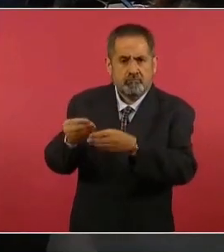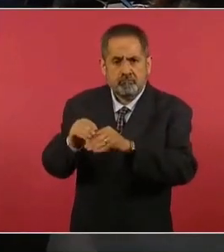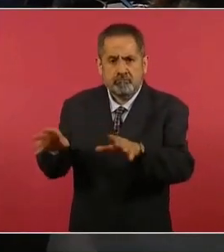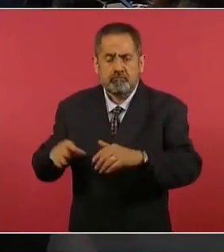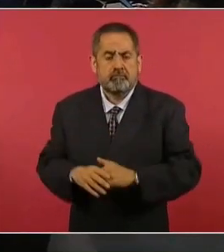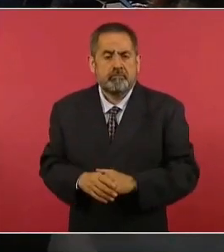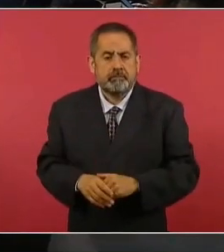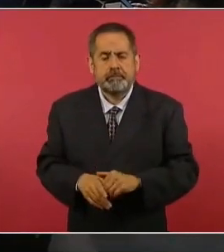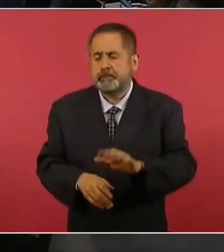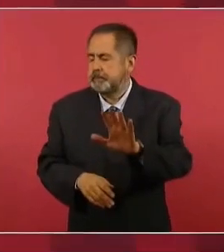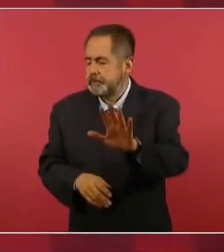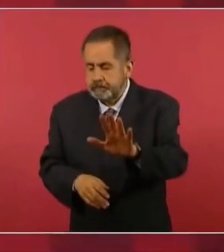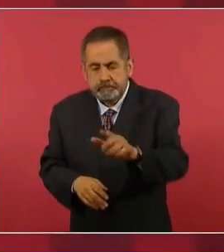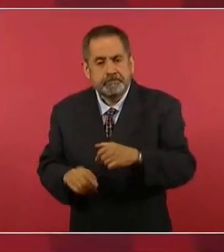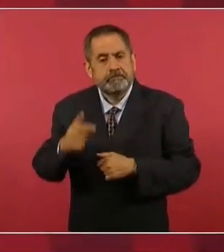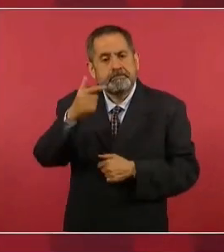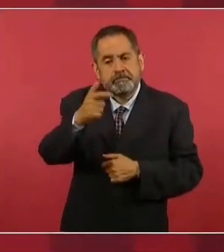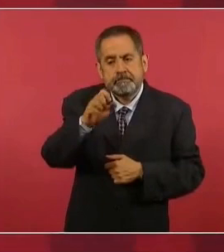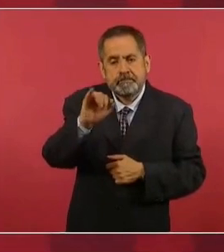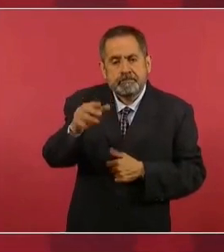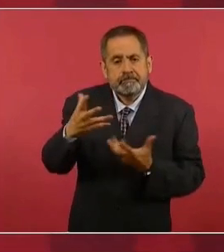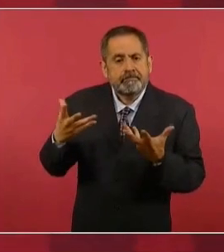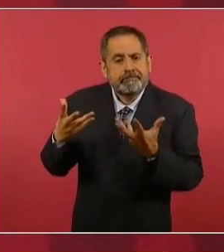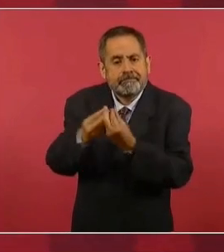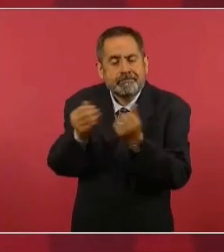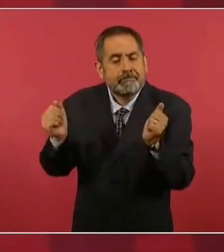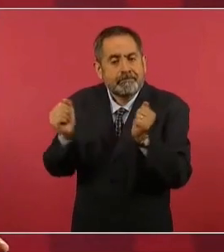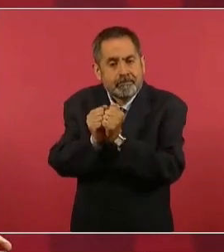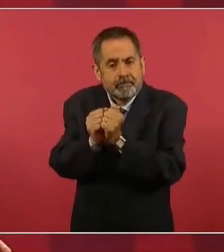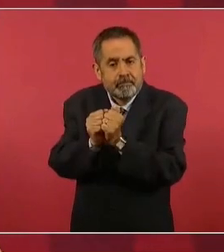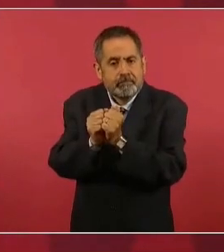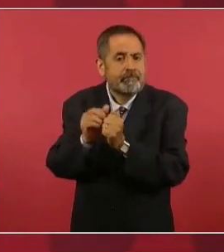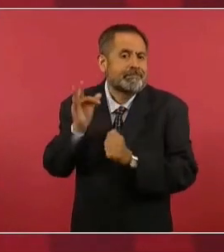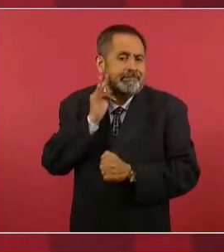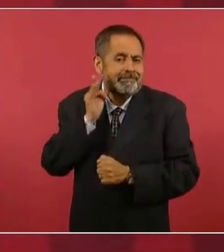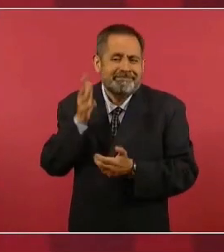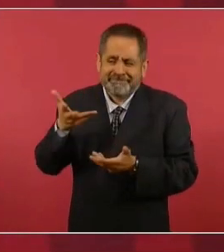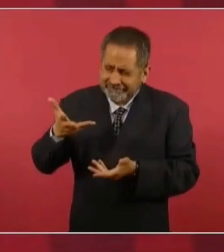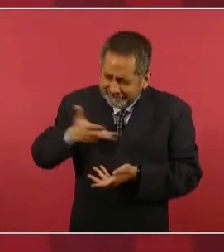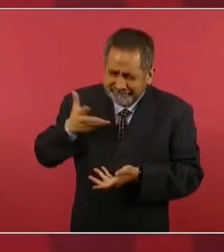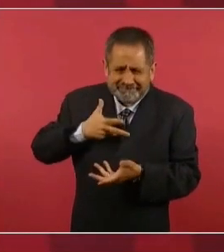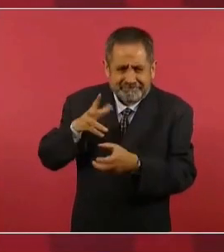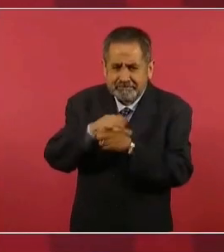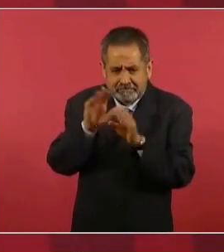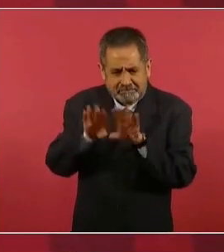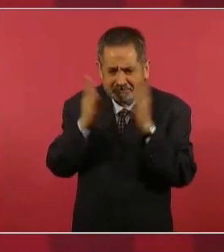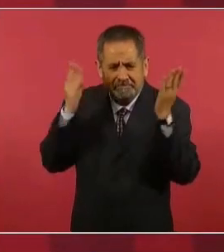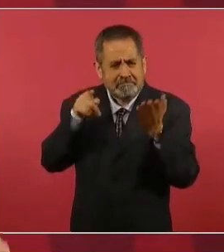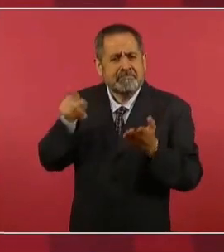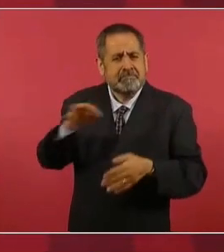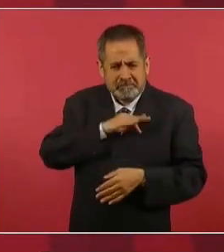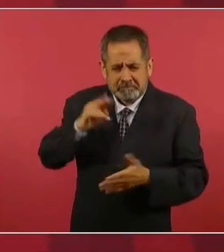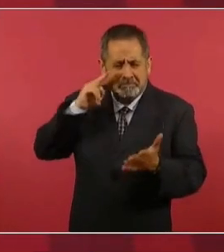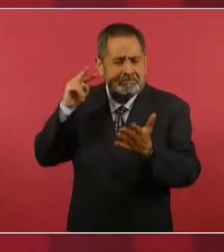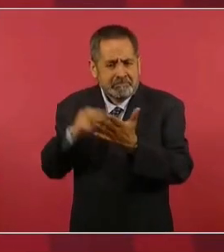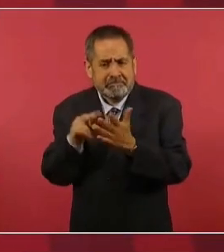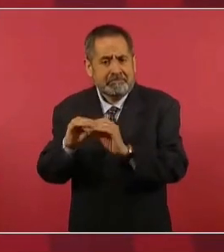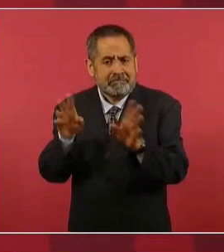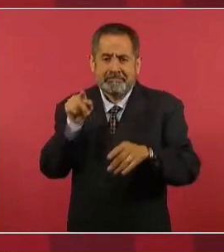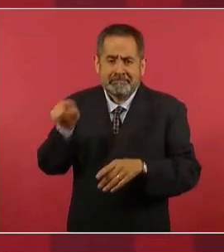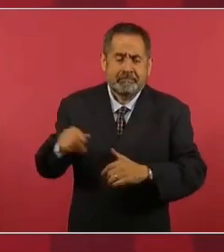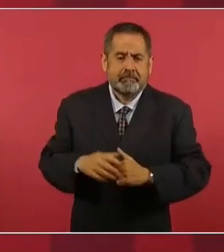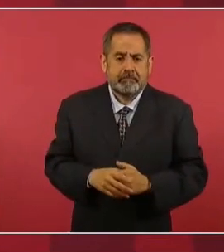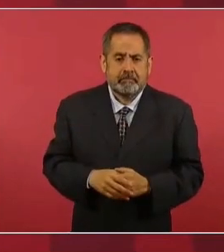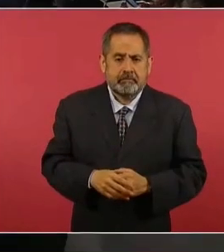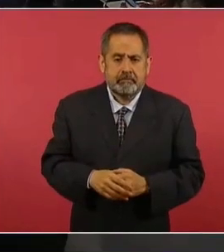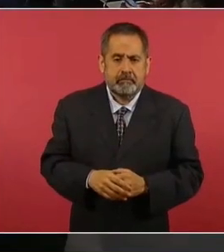el GEI es coadyuvante de la Fiscalía. Tiene acceso. Por supuesto, toda la información no venía